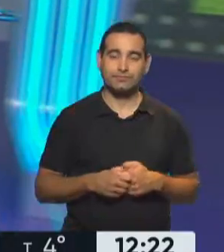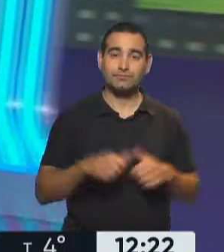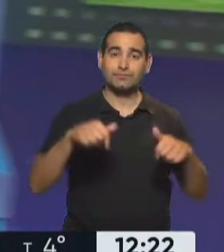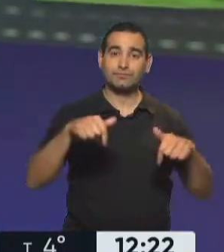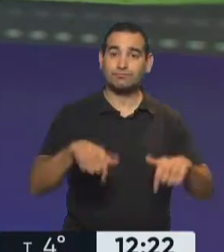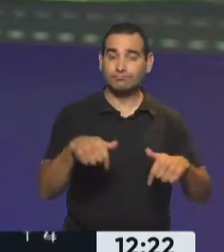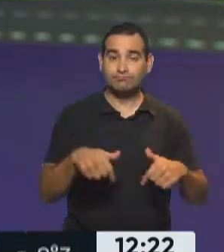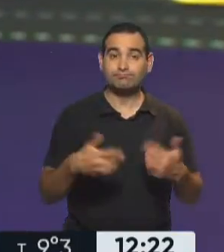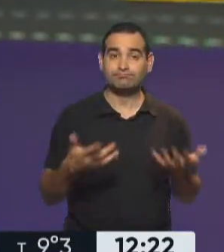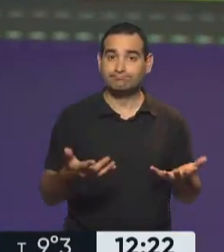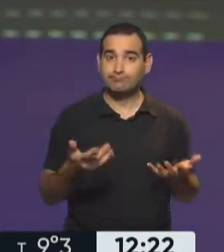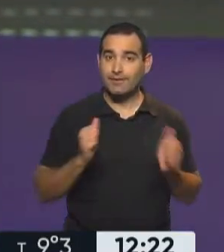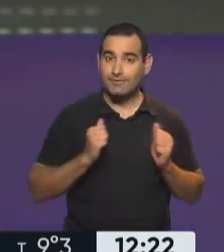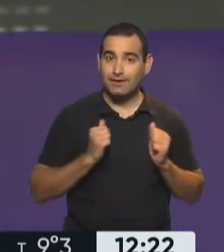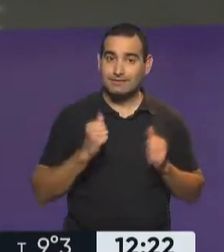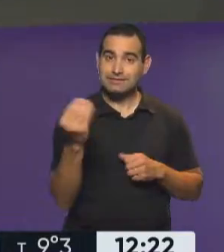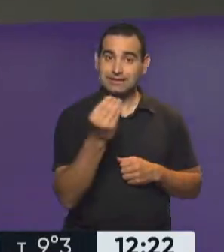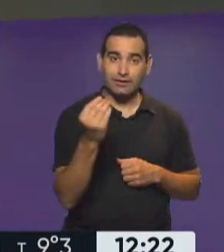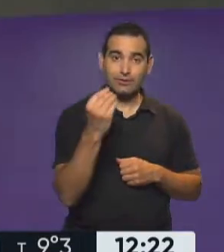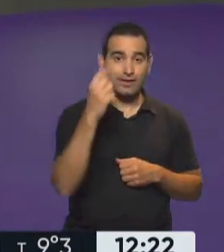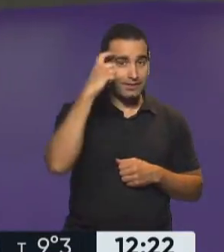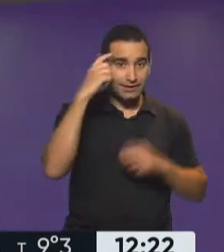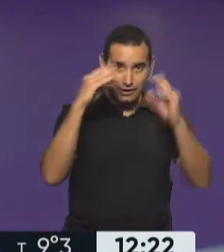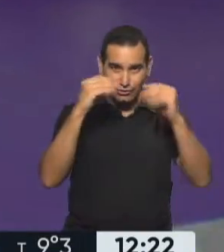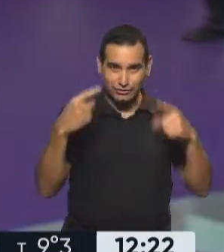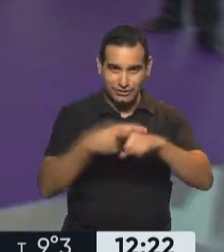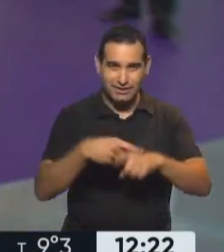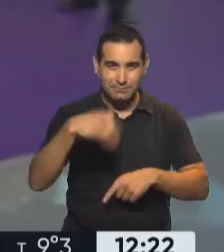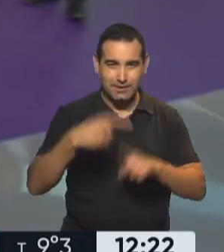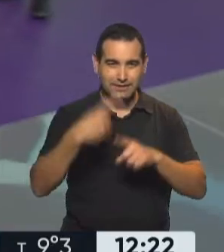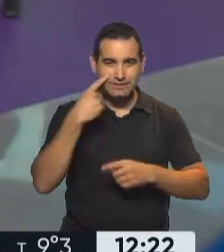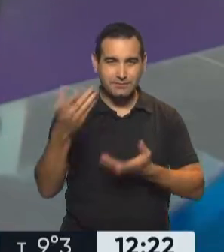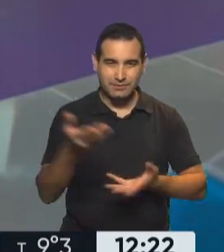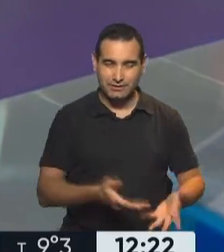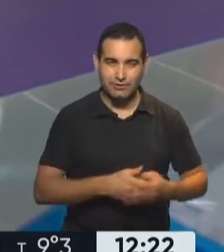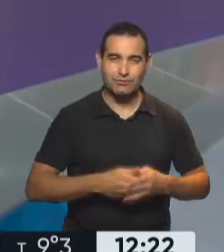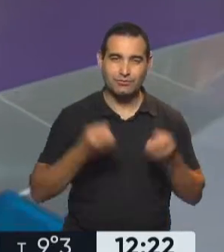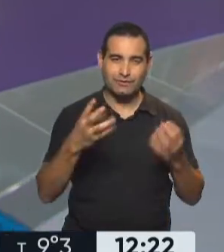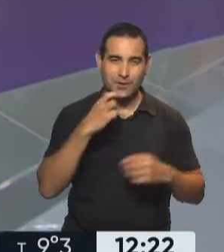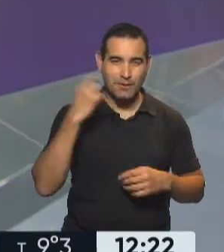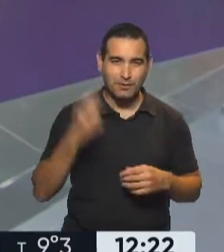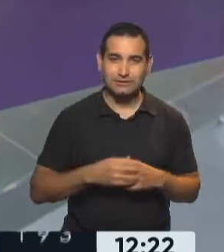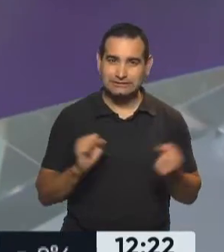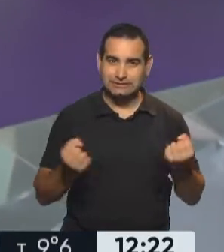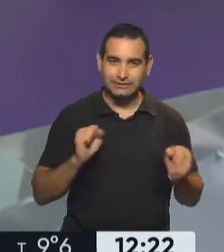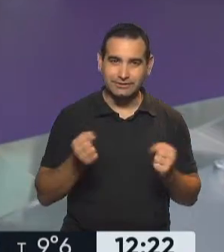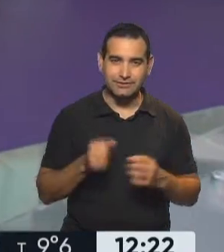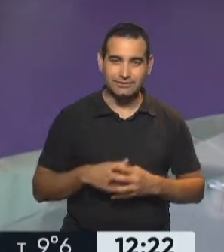y ahora, claro, a esperar hasta el sábado, 22 horas, Maximiliano Steinmann. Bienvenido, ¿cómo estamos? ¿Cómo va, Pablo? Qué nervios,